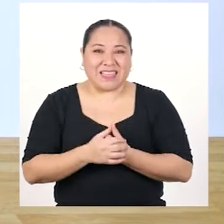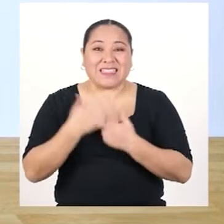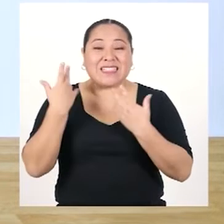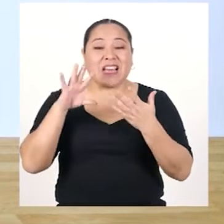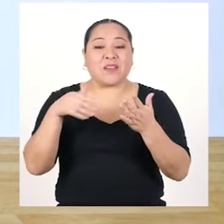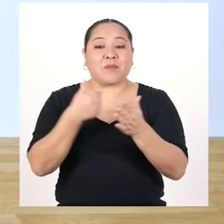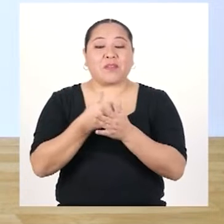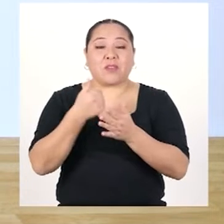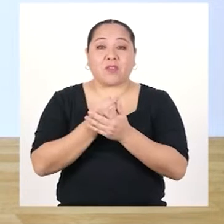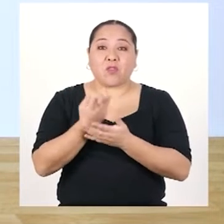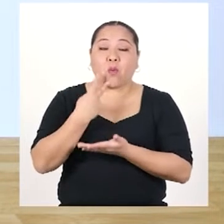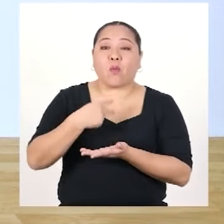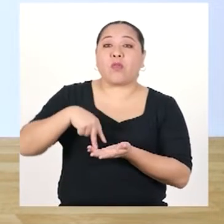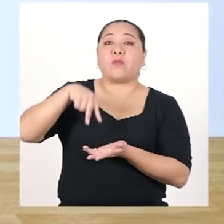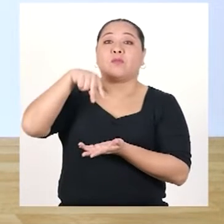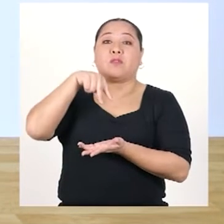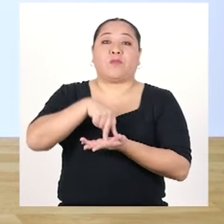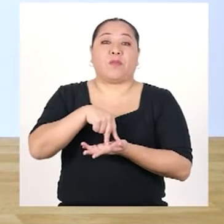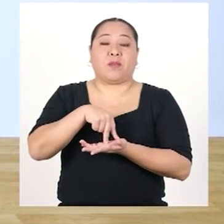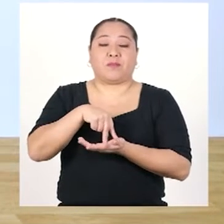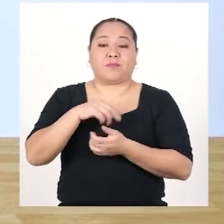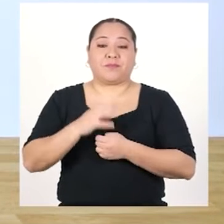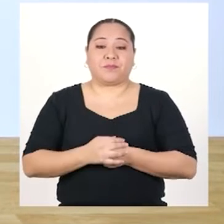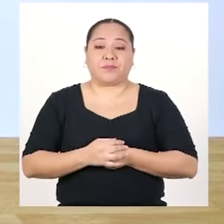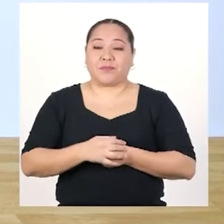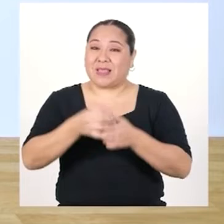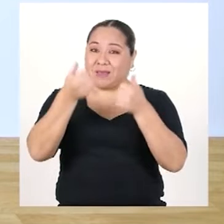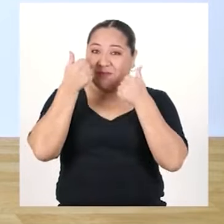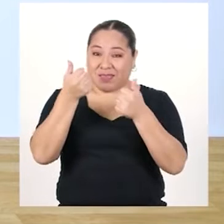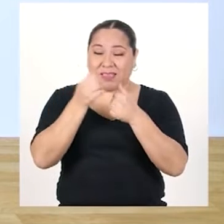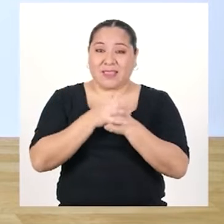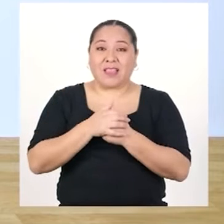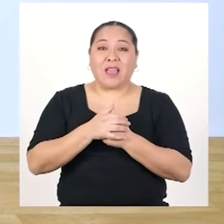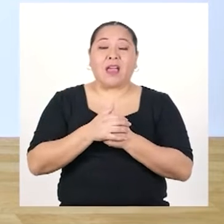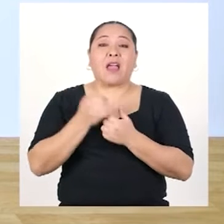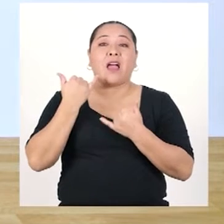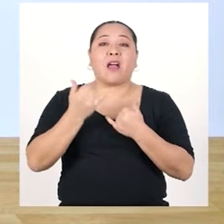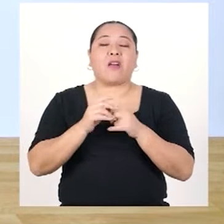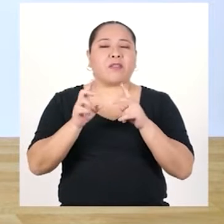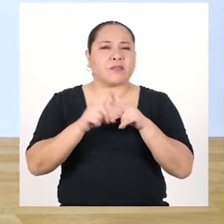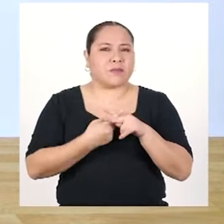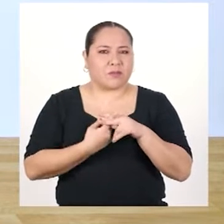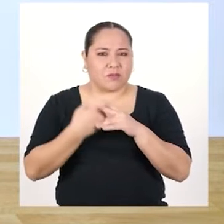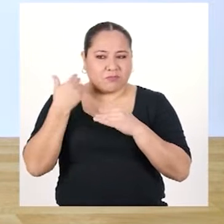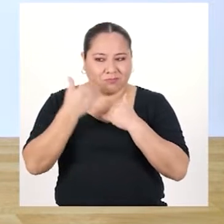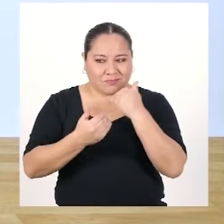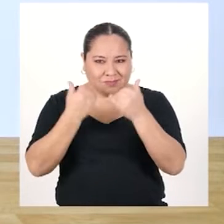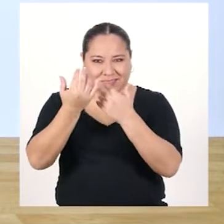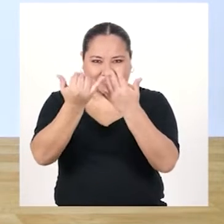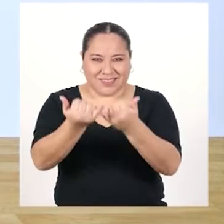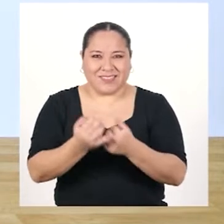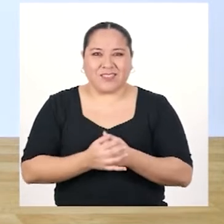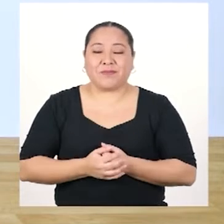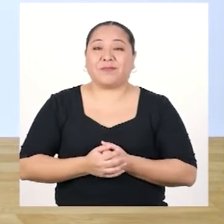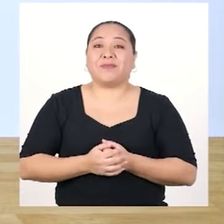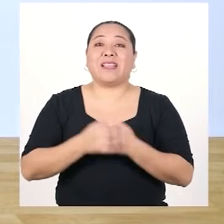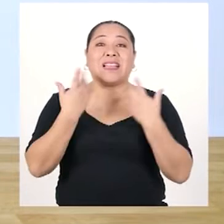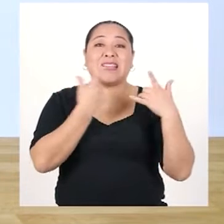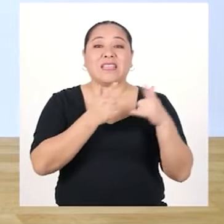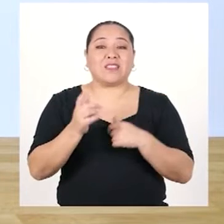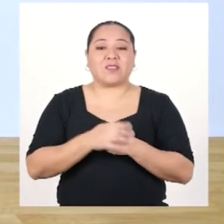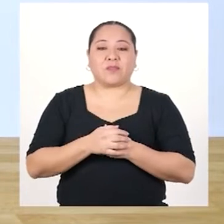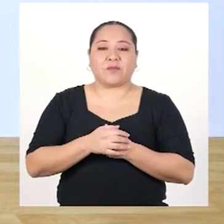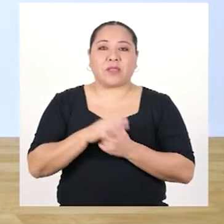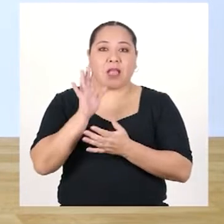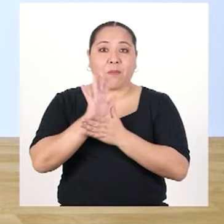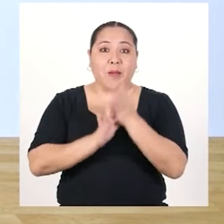hemos llegado. Nos ponemos de pie entonces. Muy bien, vamos a comenzar con la secuencia de hoy. Ahora sí,